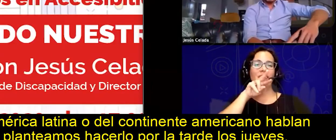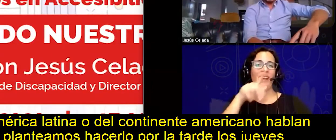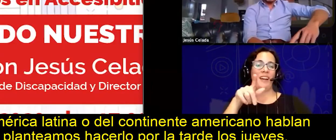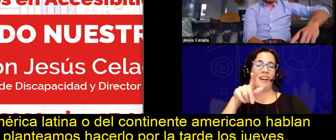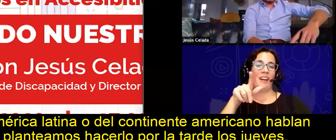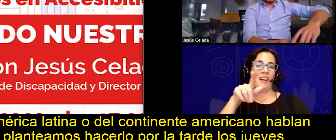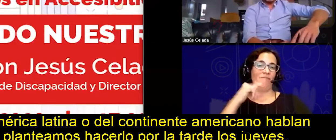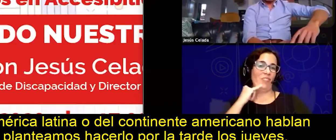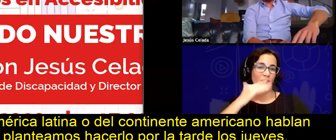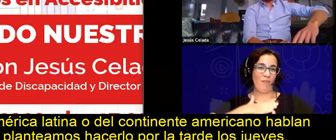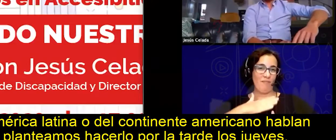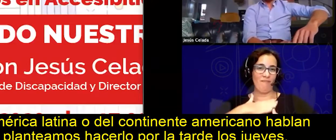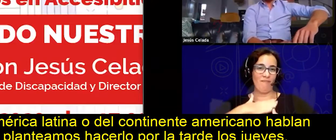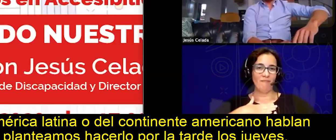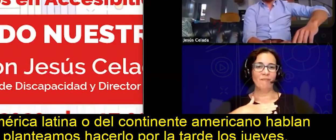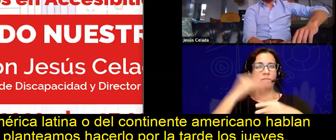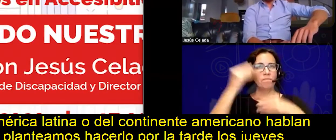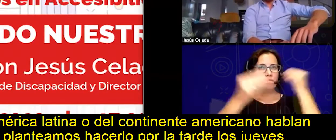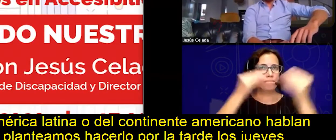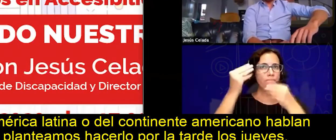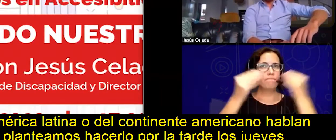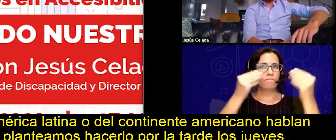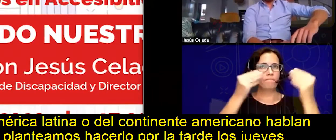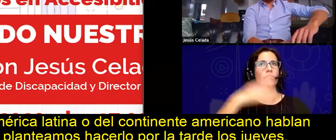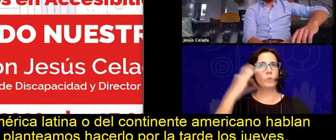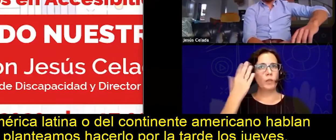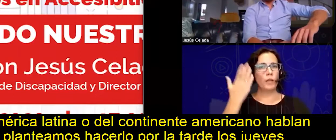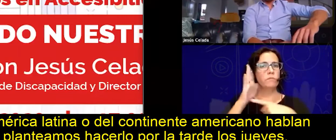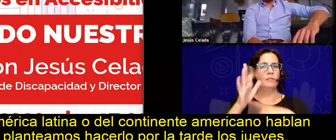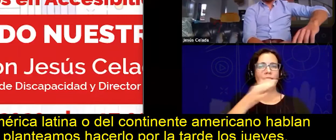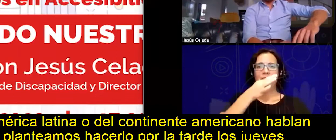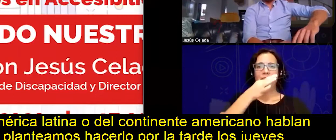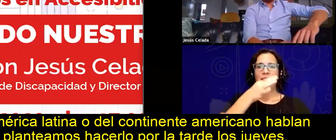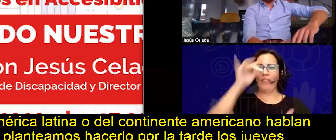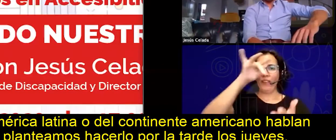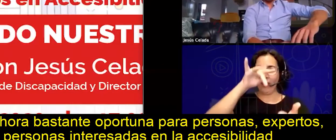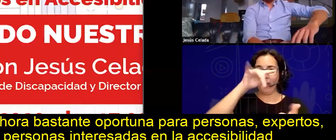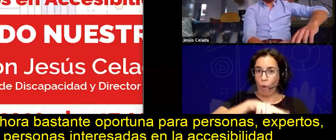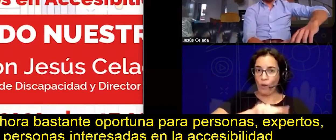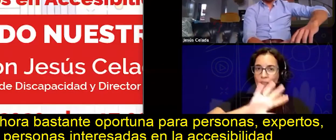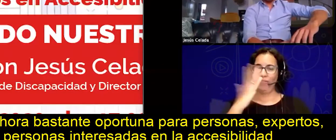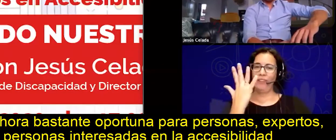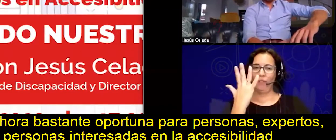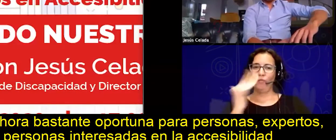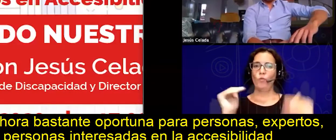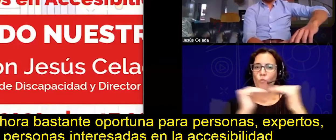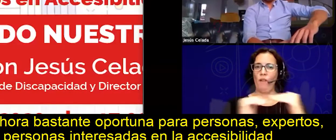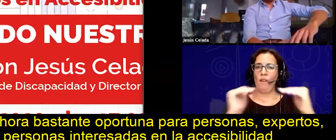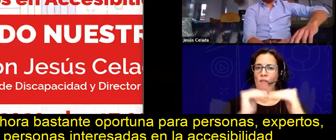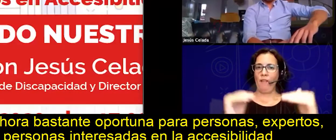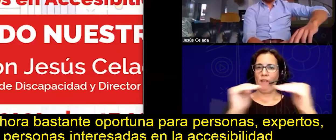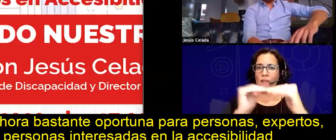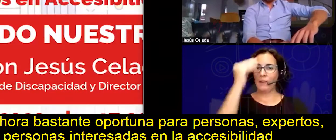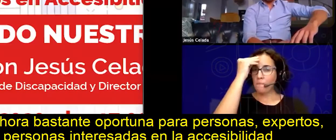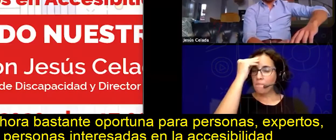lengua, planteamos hacerlo por la tarde, a las 5 de la tarde los jueves. Creemos que es una hora